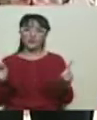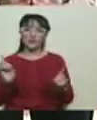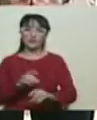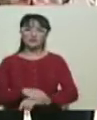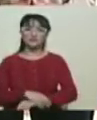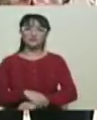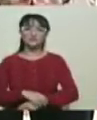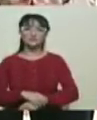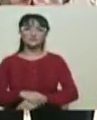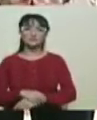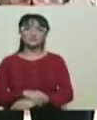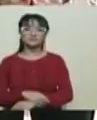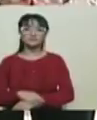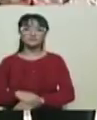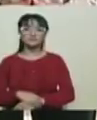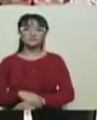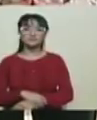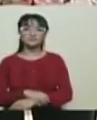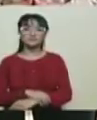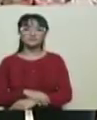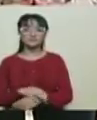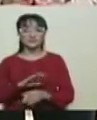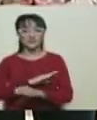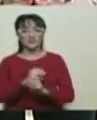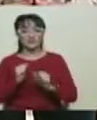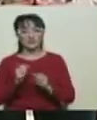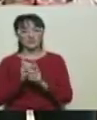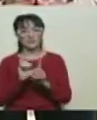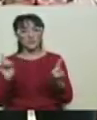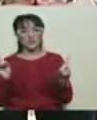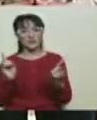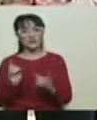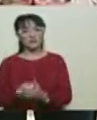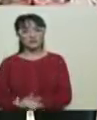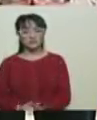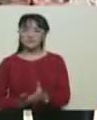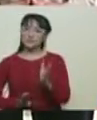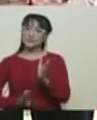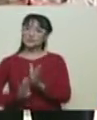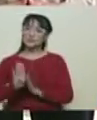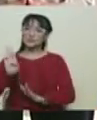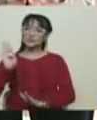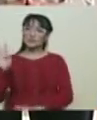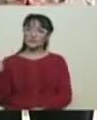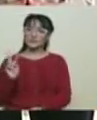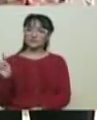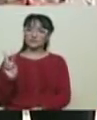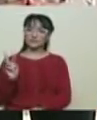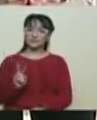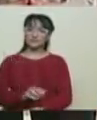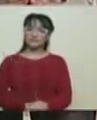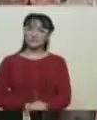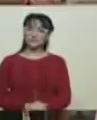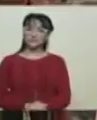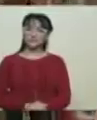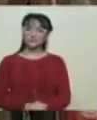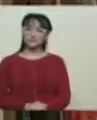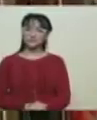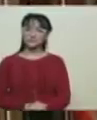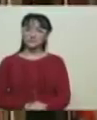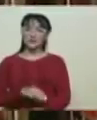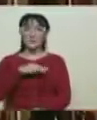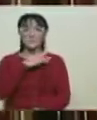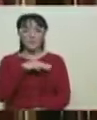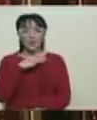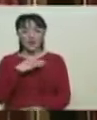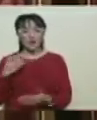siempre hay que estar trabajando para fortalecer la democracia, para echar hacia arriba a nuestra Venezuela, para levantar la moral,